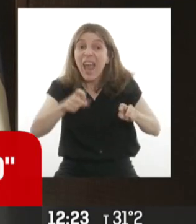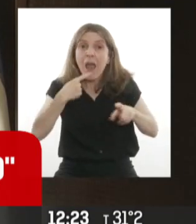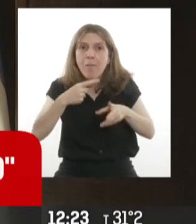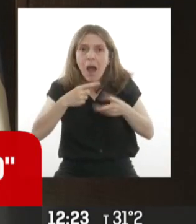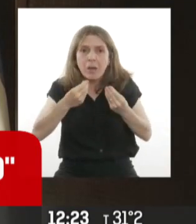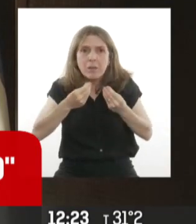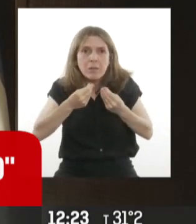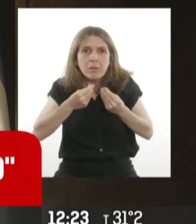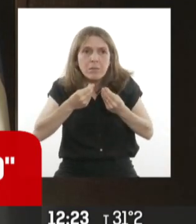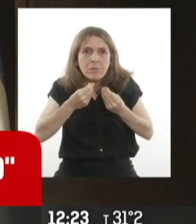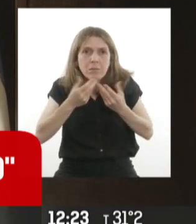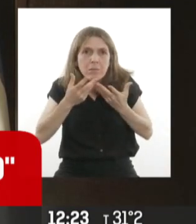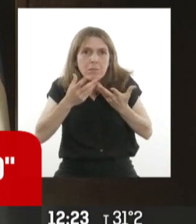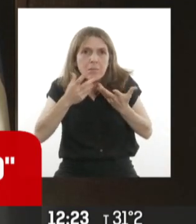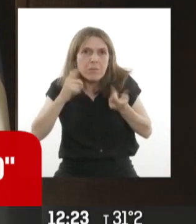en todos los órdenes.